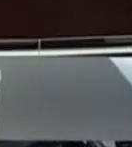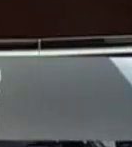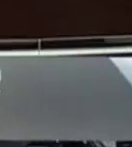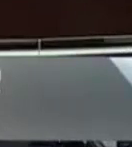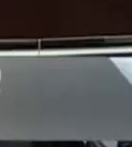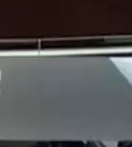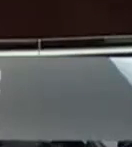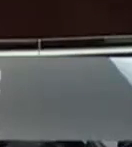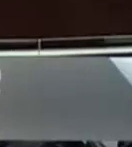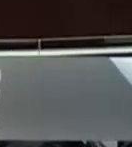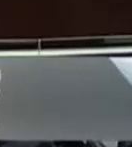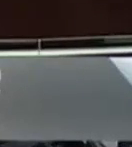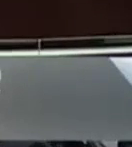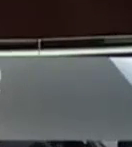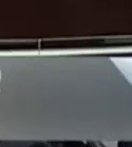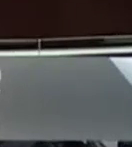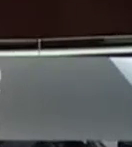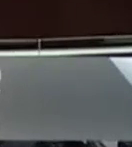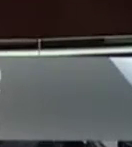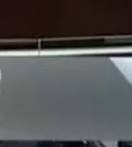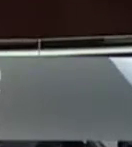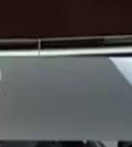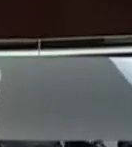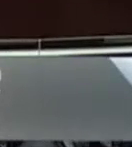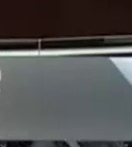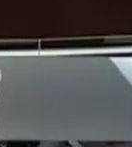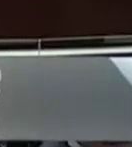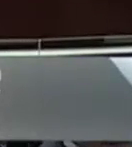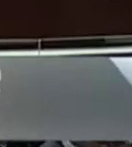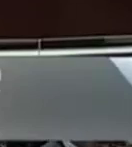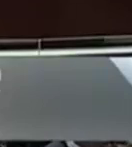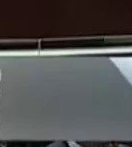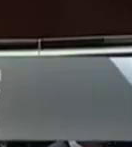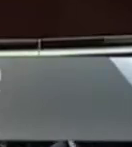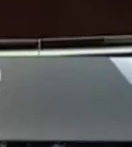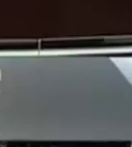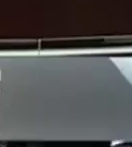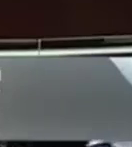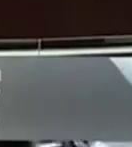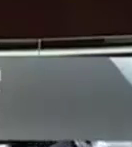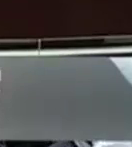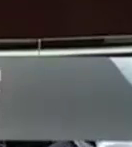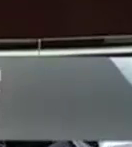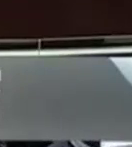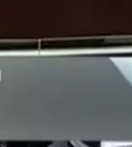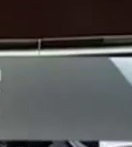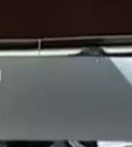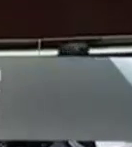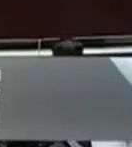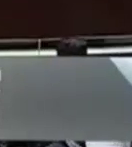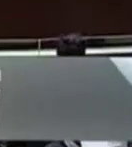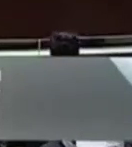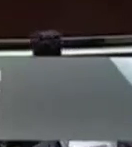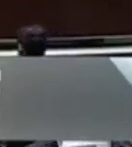de recursos, el 28.1% de la fuerza municipal nacional, es decir, el 30% de los policías,